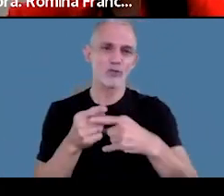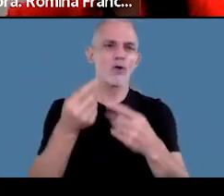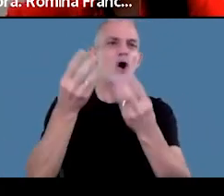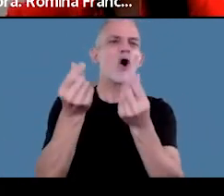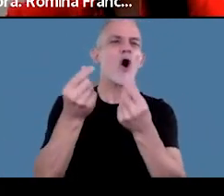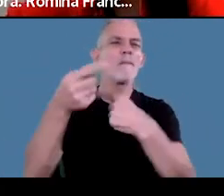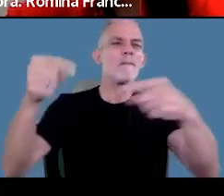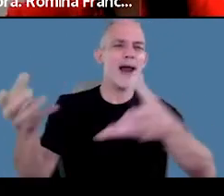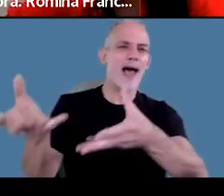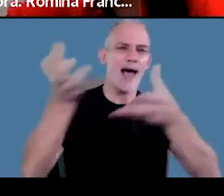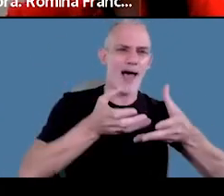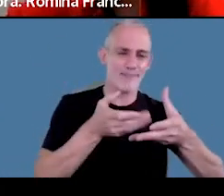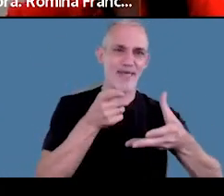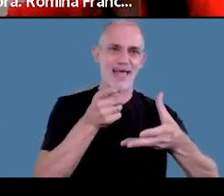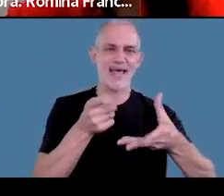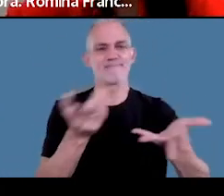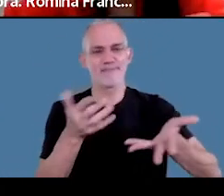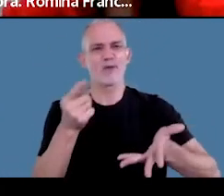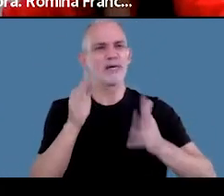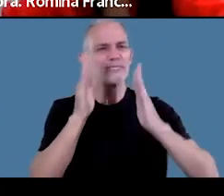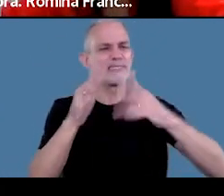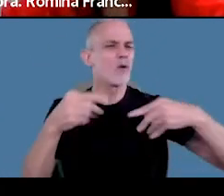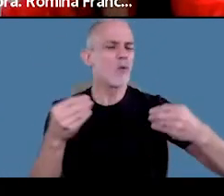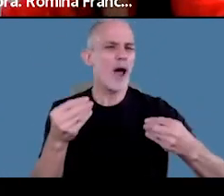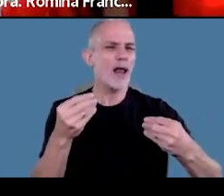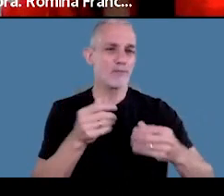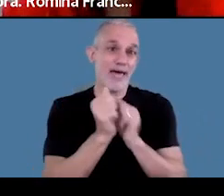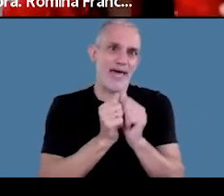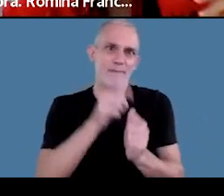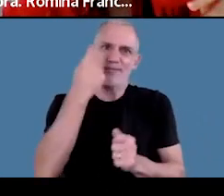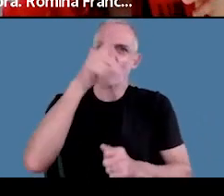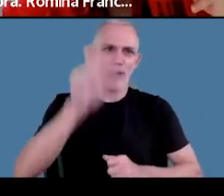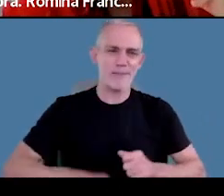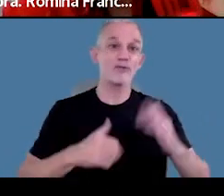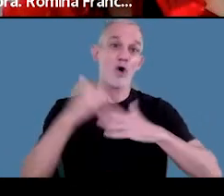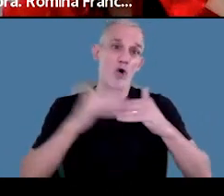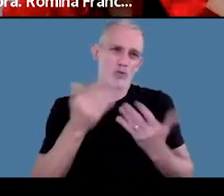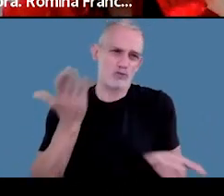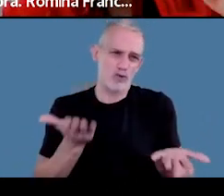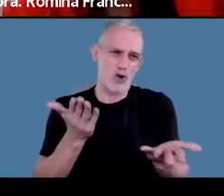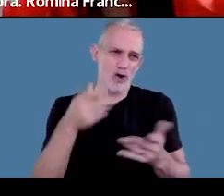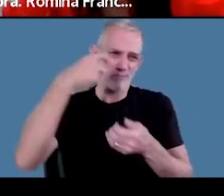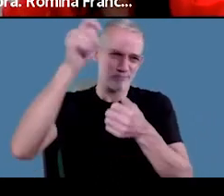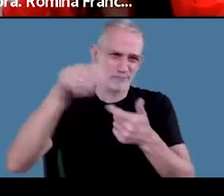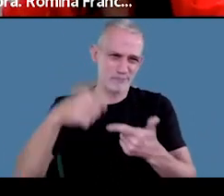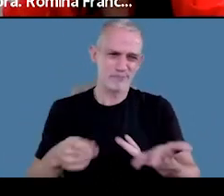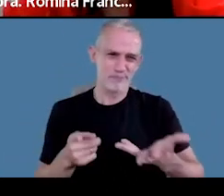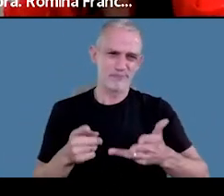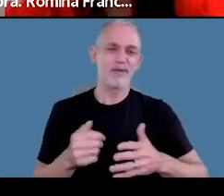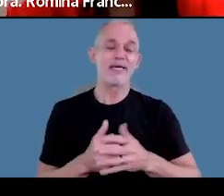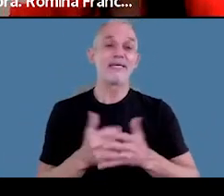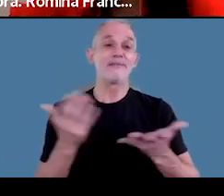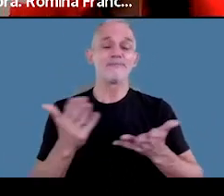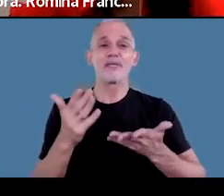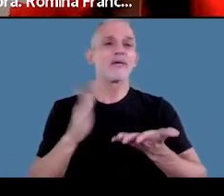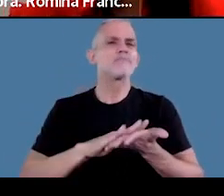básicamente tendríamos que apuntar a lo que es una empresa unipersonal constructora, y el